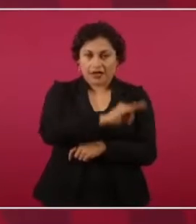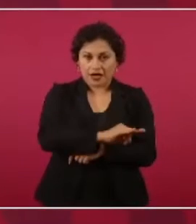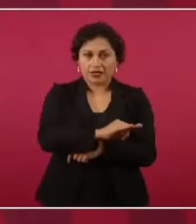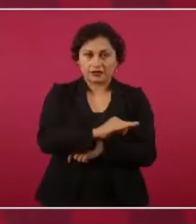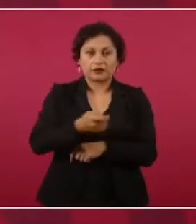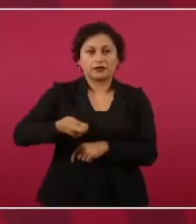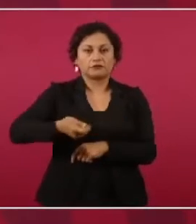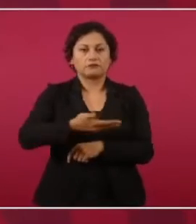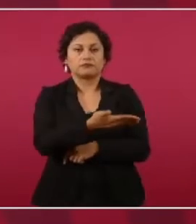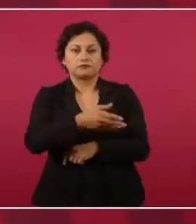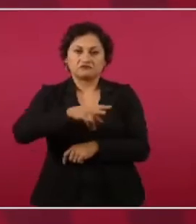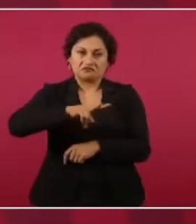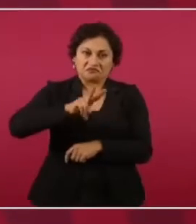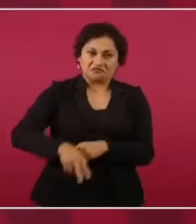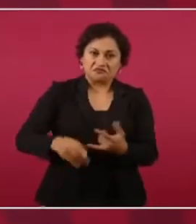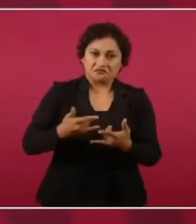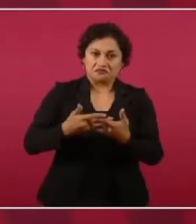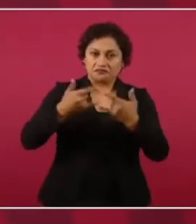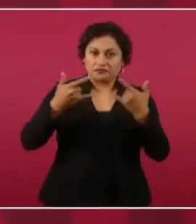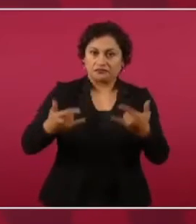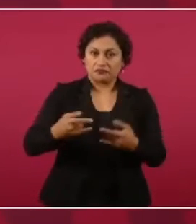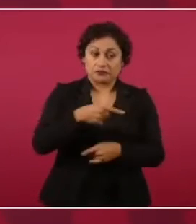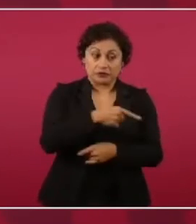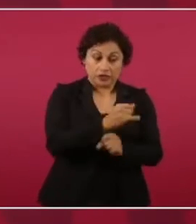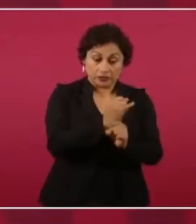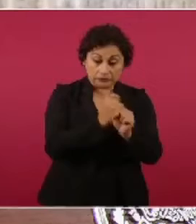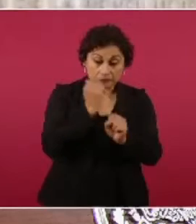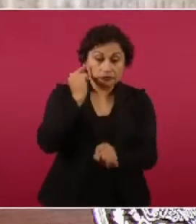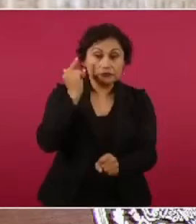jóvenes no los habían quemado